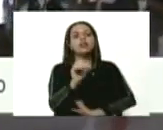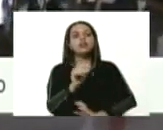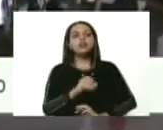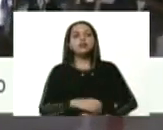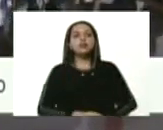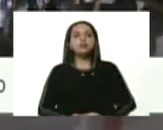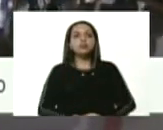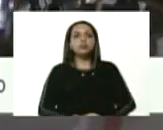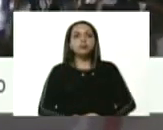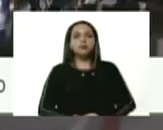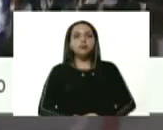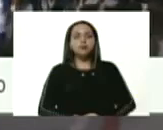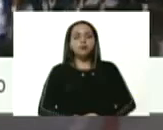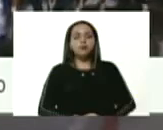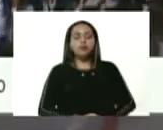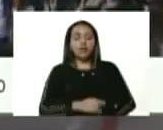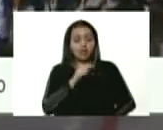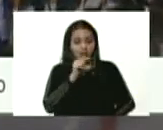ha sido un año